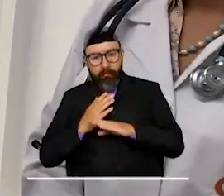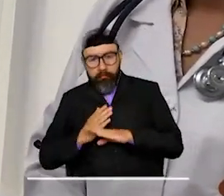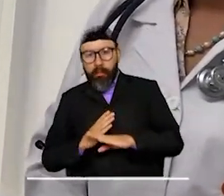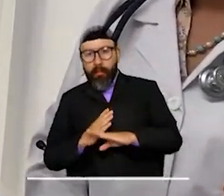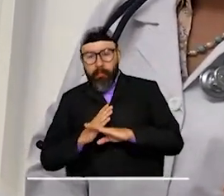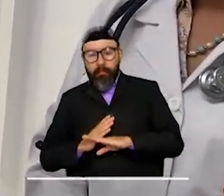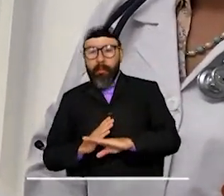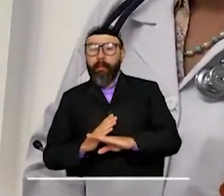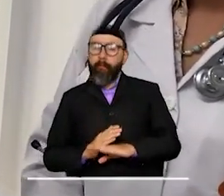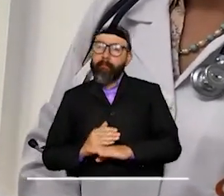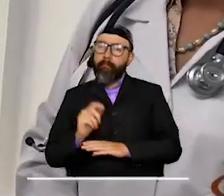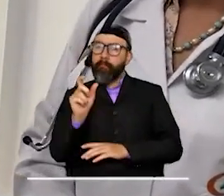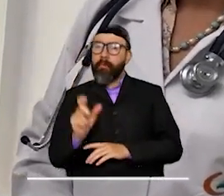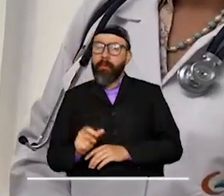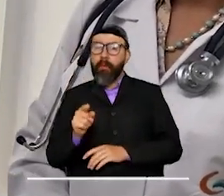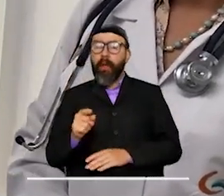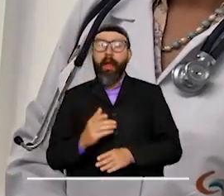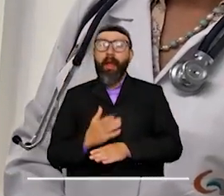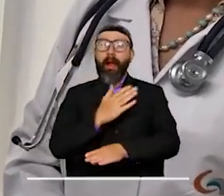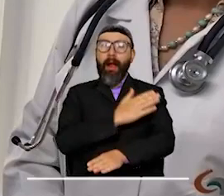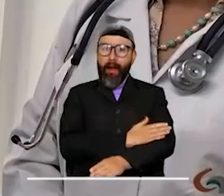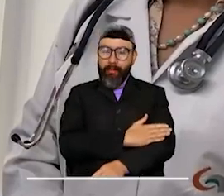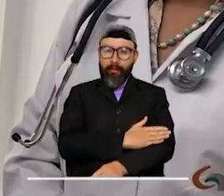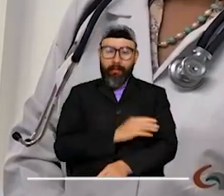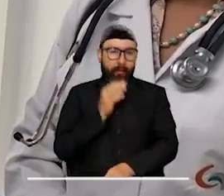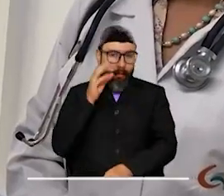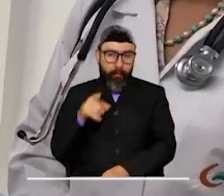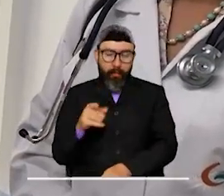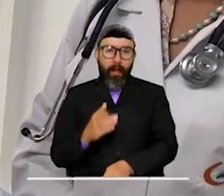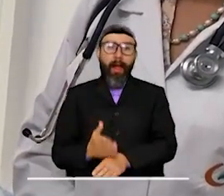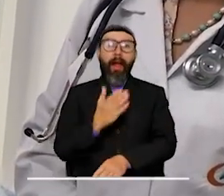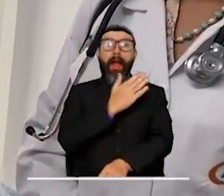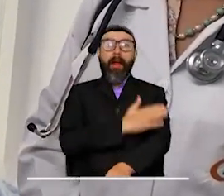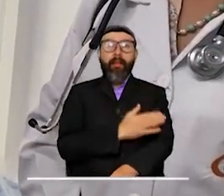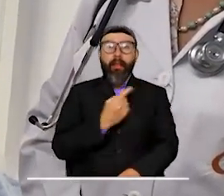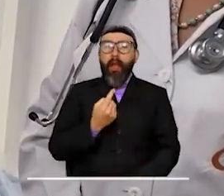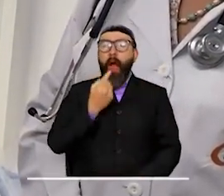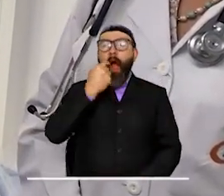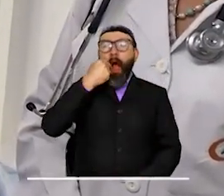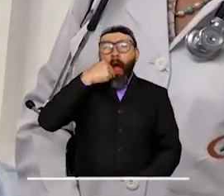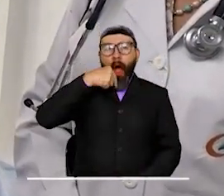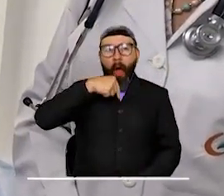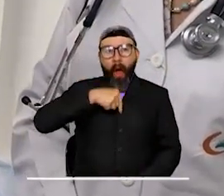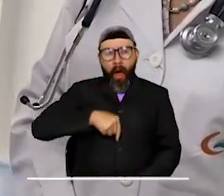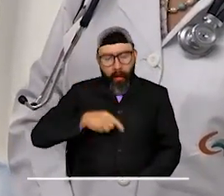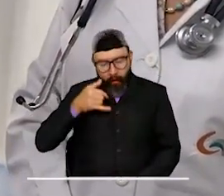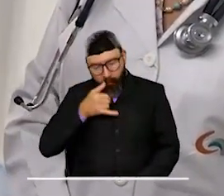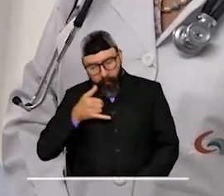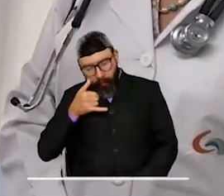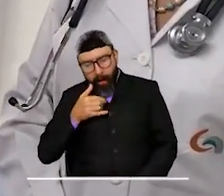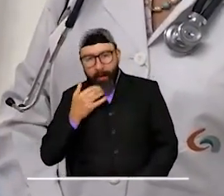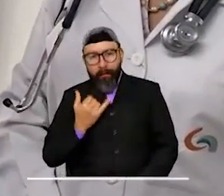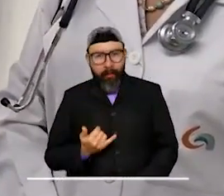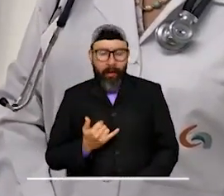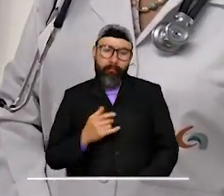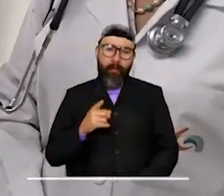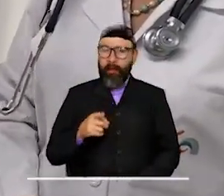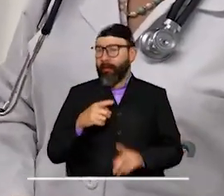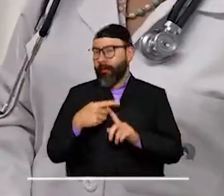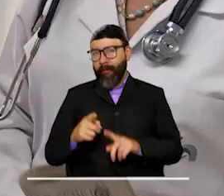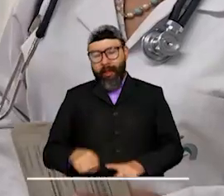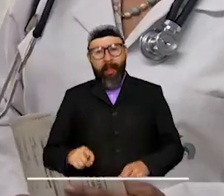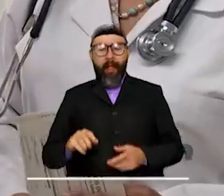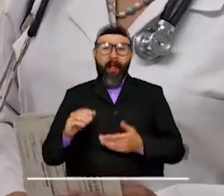él le hubieran realizado la endoscopia, el tratamiento hubiera sido totalmente distinto. Ahí sí